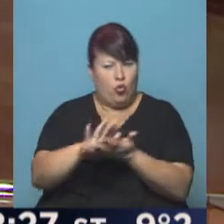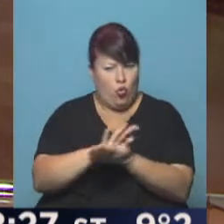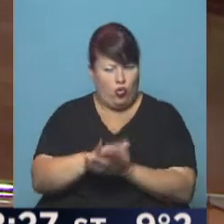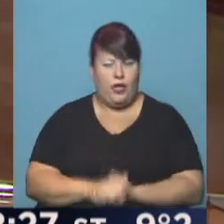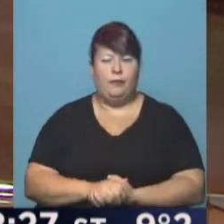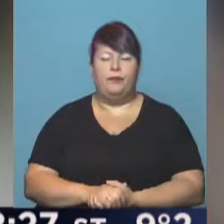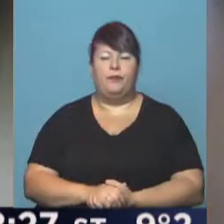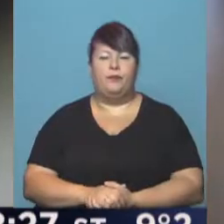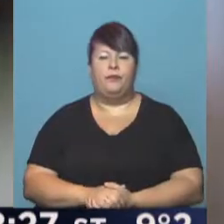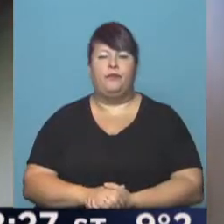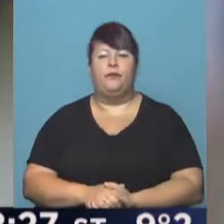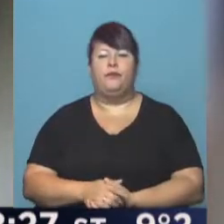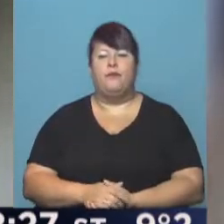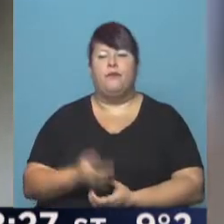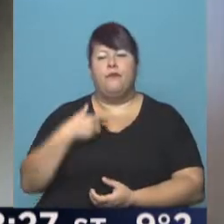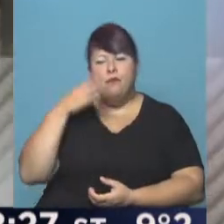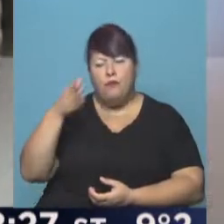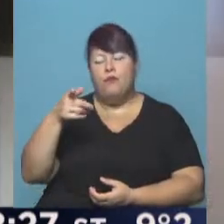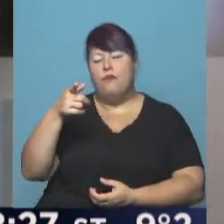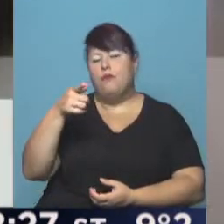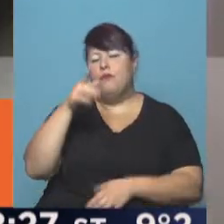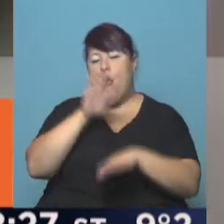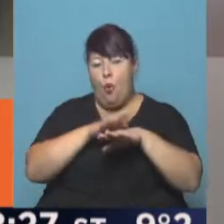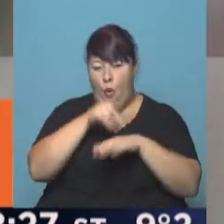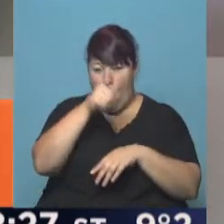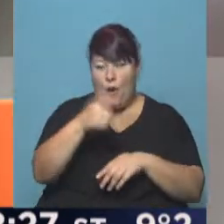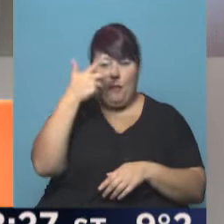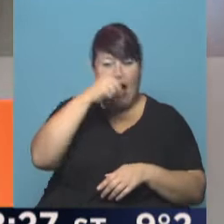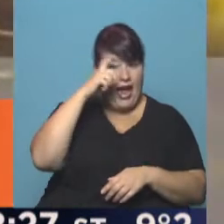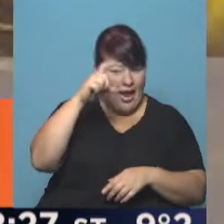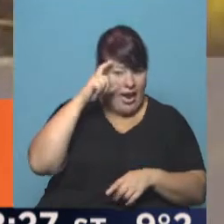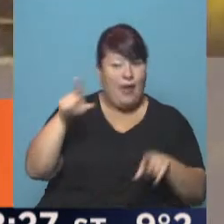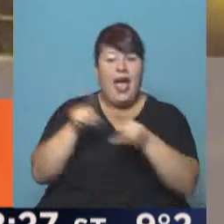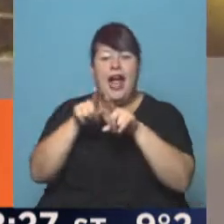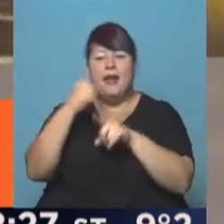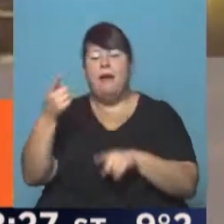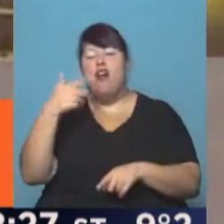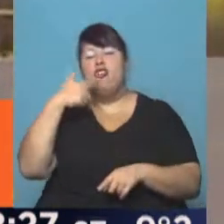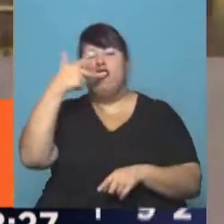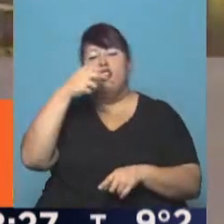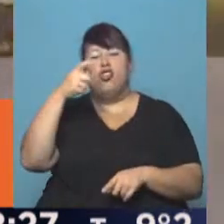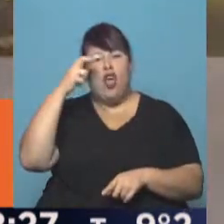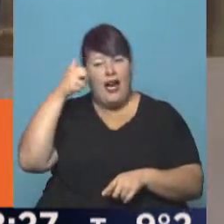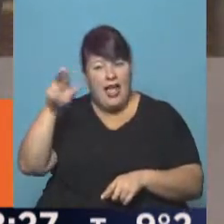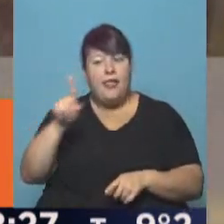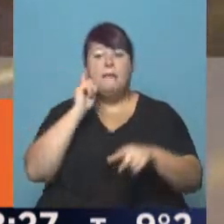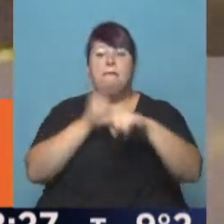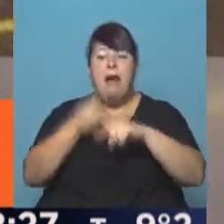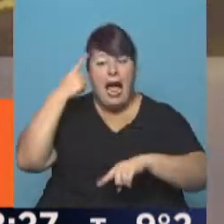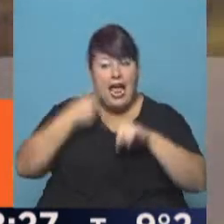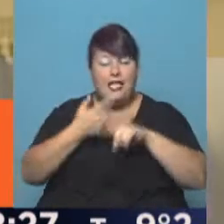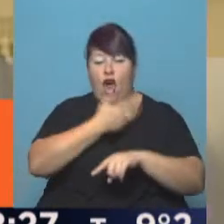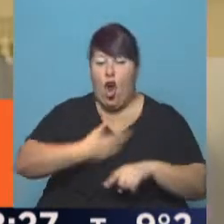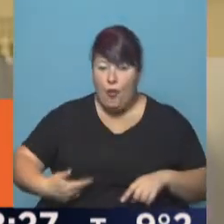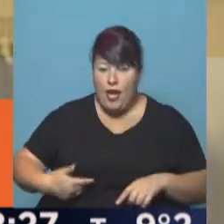fraudulenta. Asistimos cuántas veces. A los procesamientos de Eve de Bonafini y los hermanos Joclender se sumaron los de los